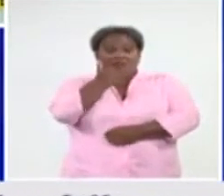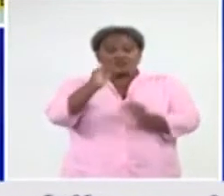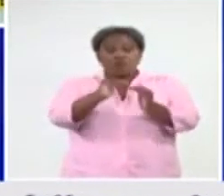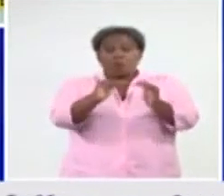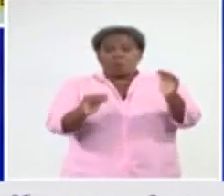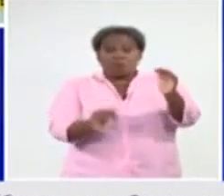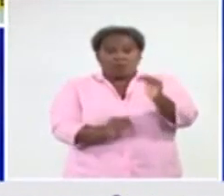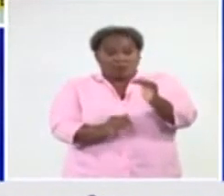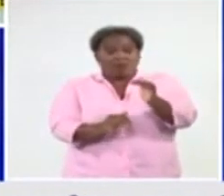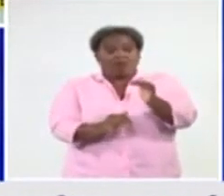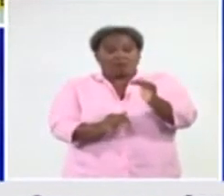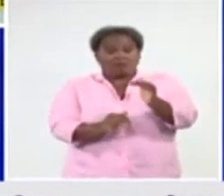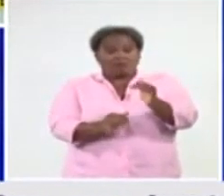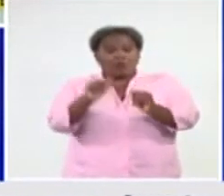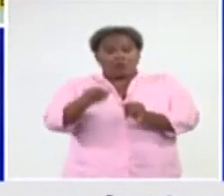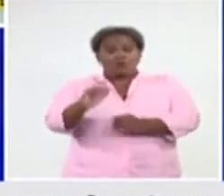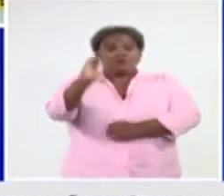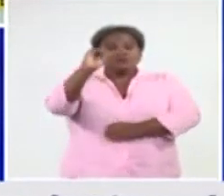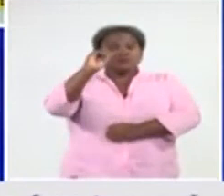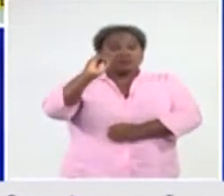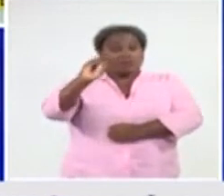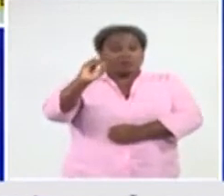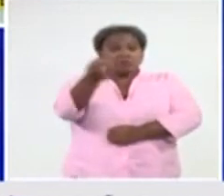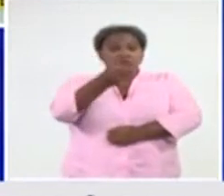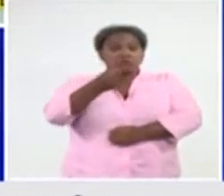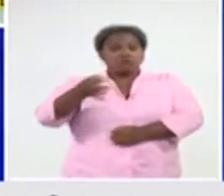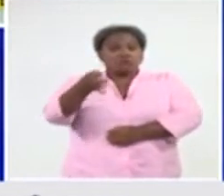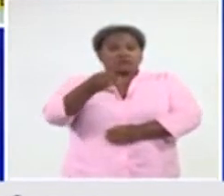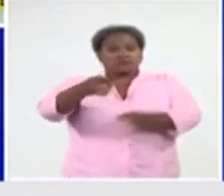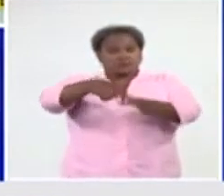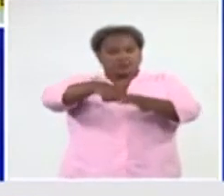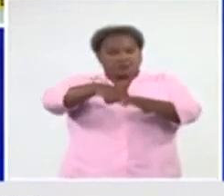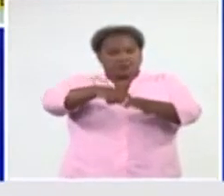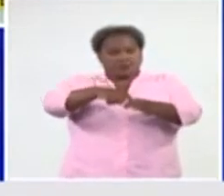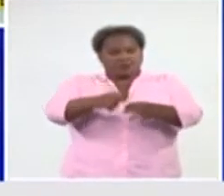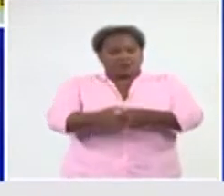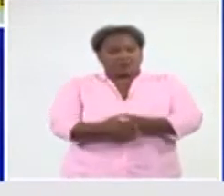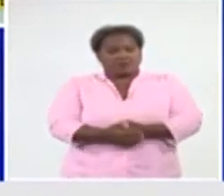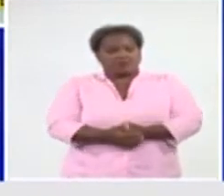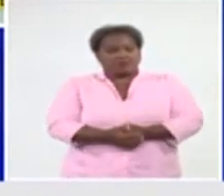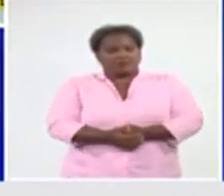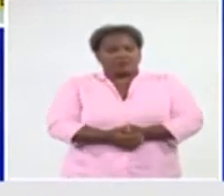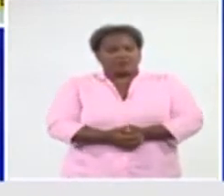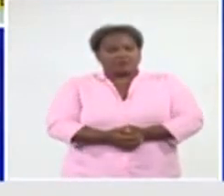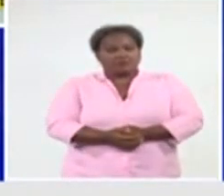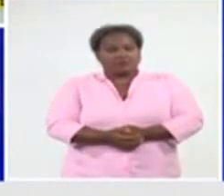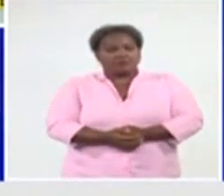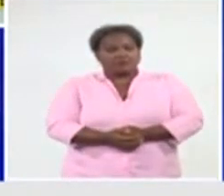día de hoy de 0 es el municipio especial Isla de la Juventud.